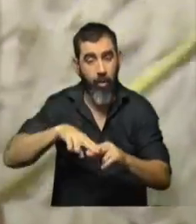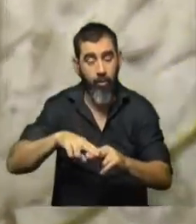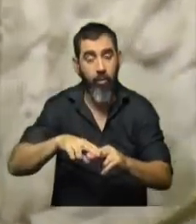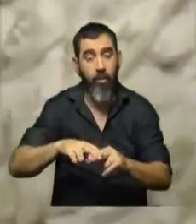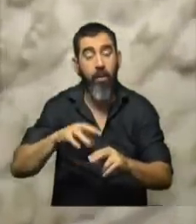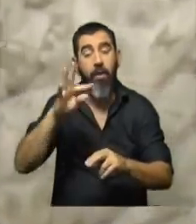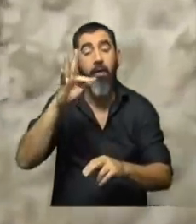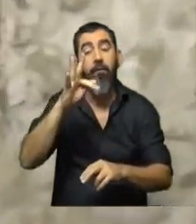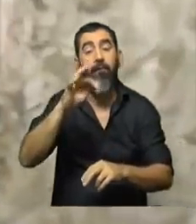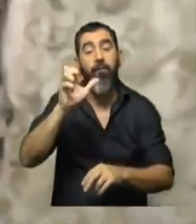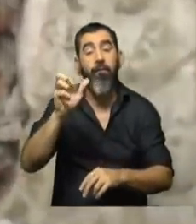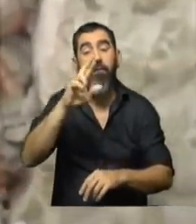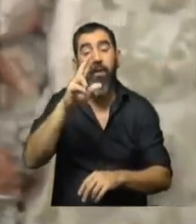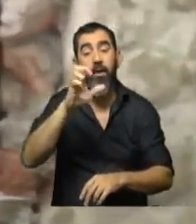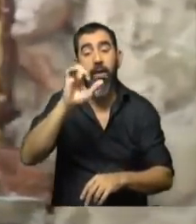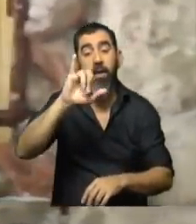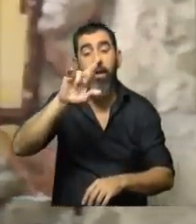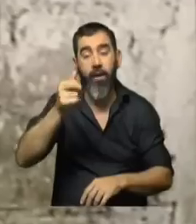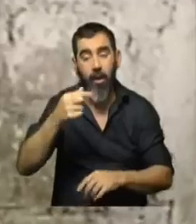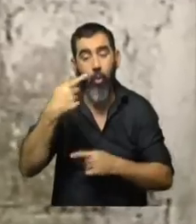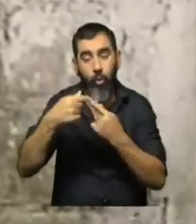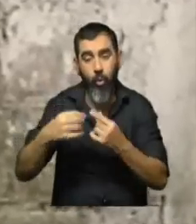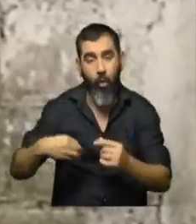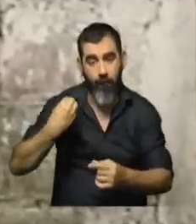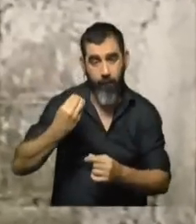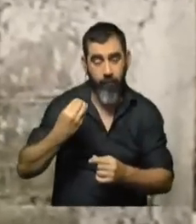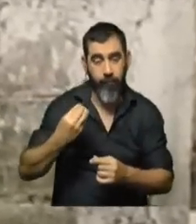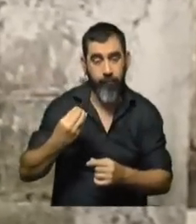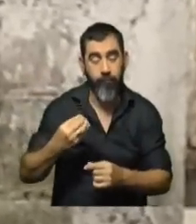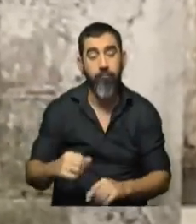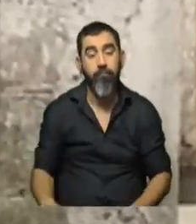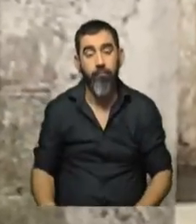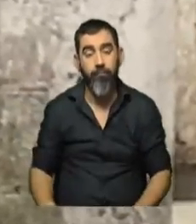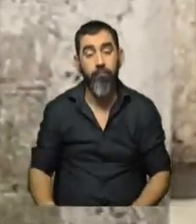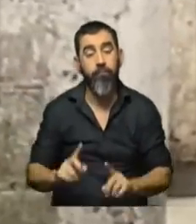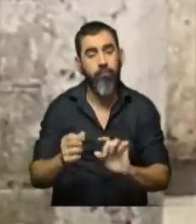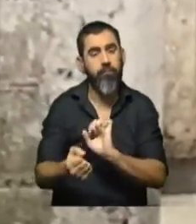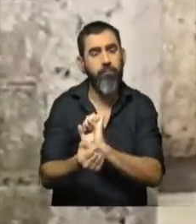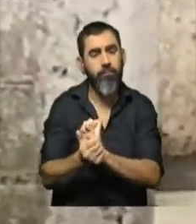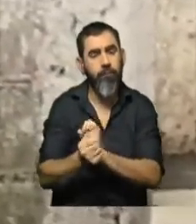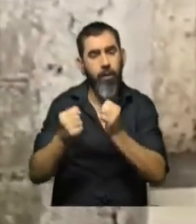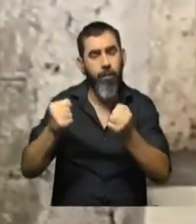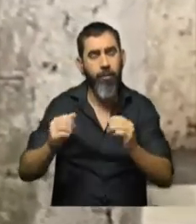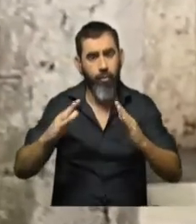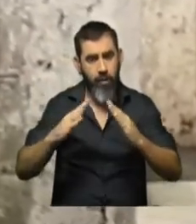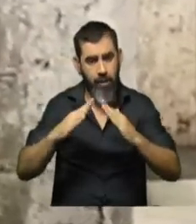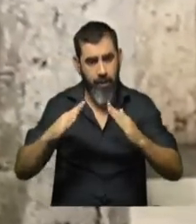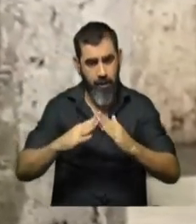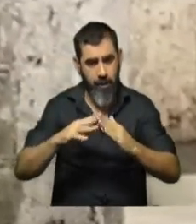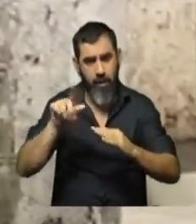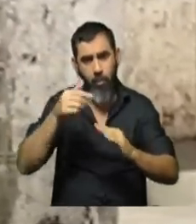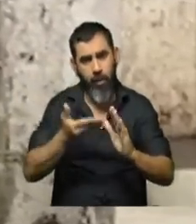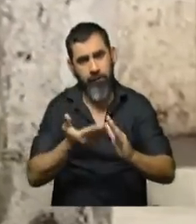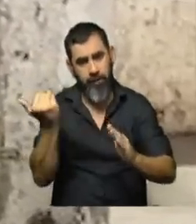Alejandro Ferreira, que es el que todavía sigue. Tuvieron además prisión domiciliaria y después se fue retirado. Sí,